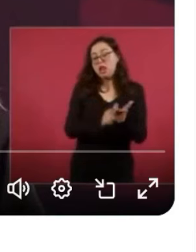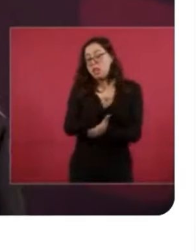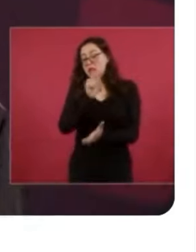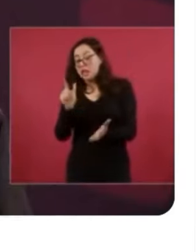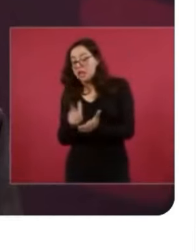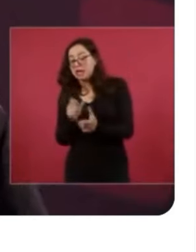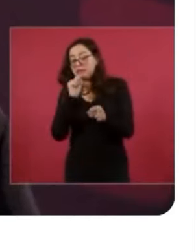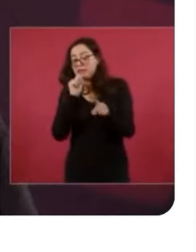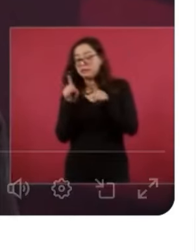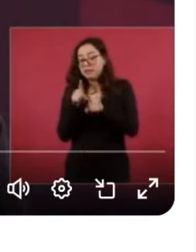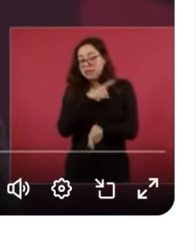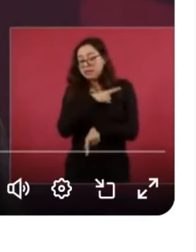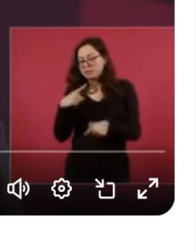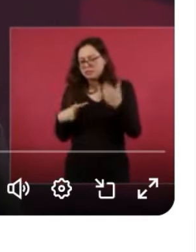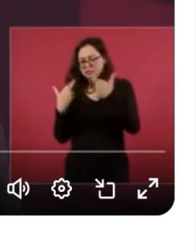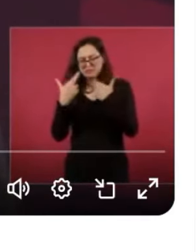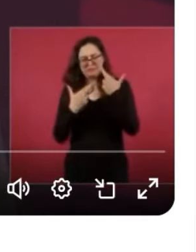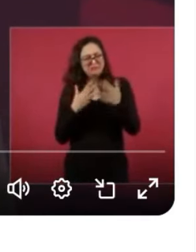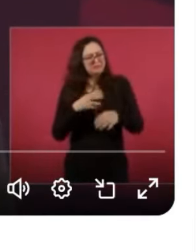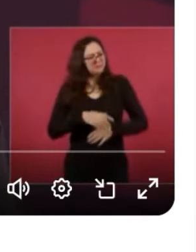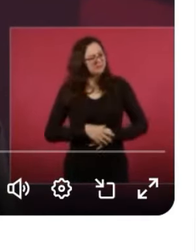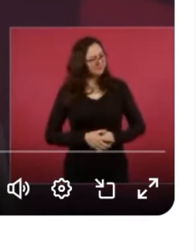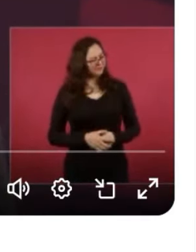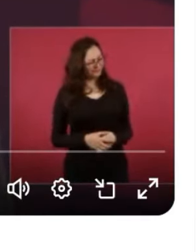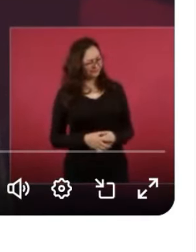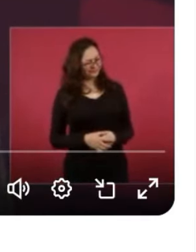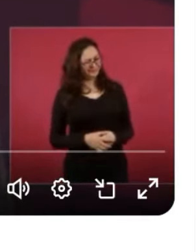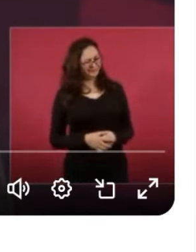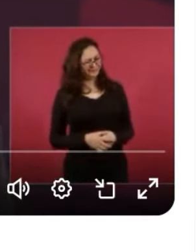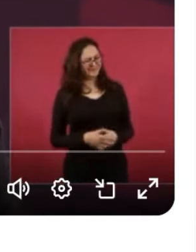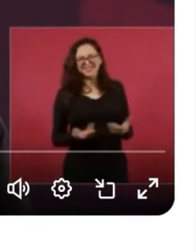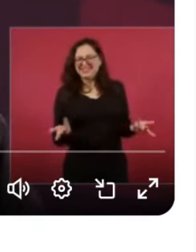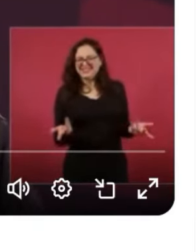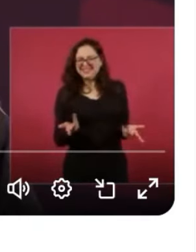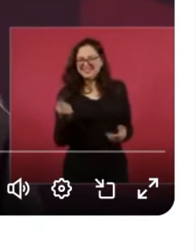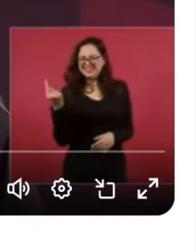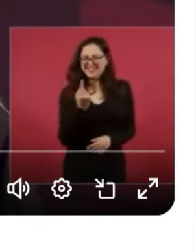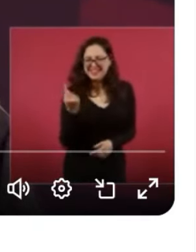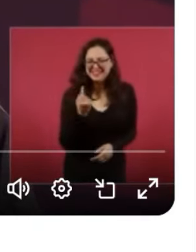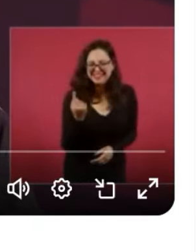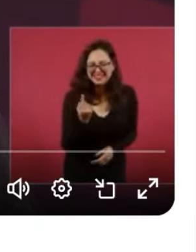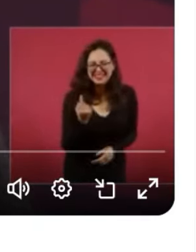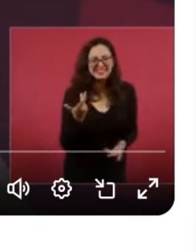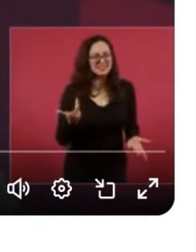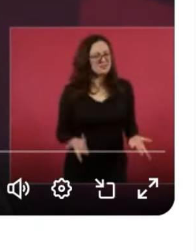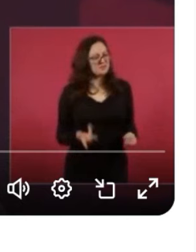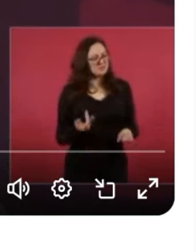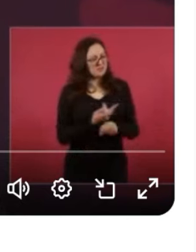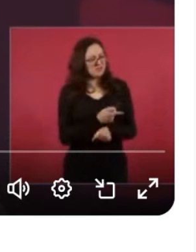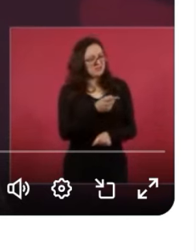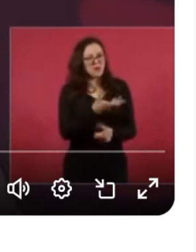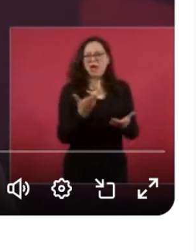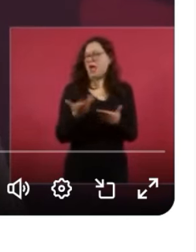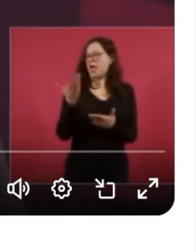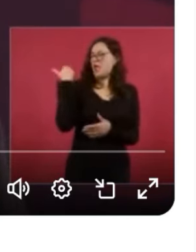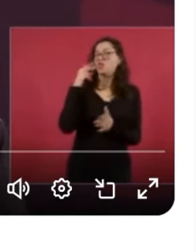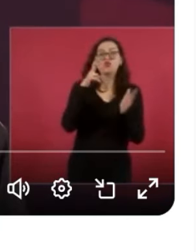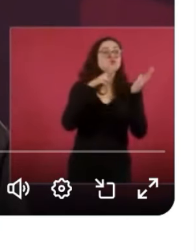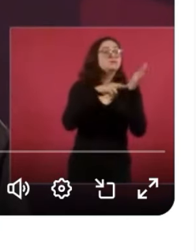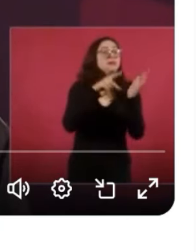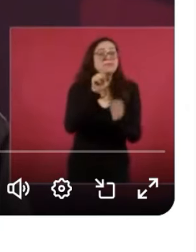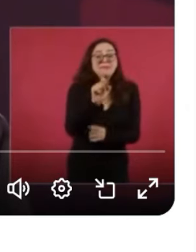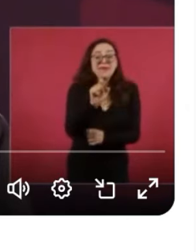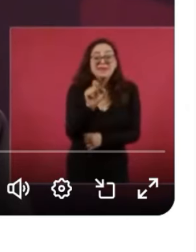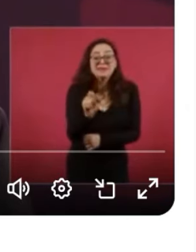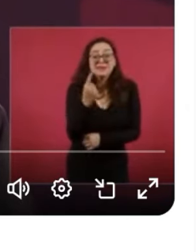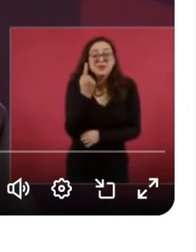¿No les parece toda una sinrazón? Se les olvida lo que ellos mismos argumentaban en las elecciones apenas de